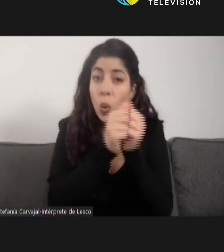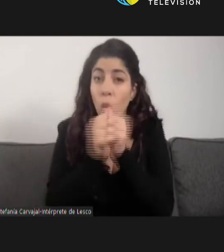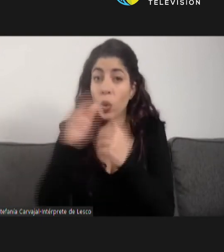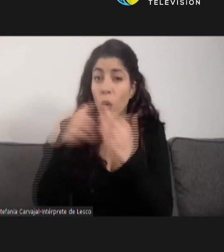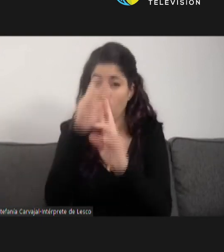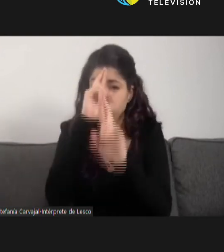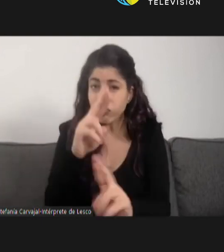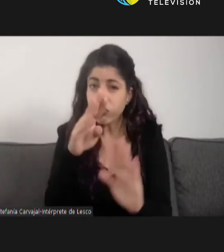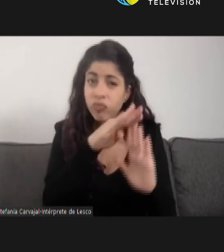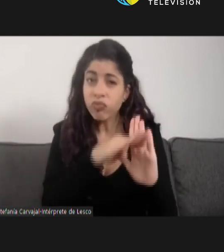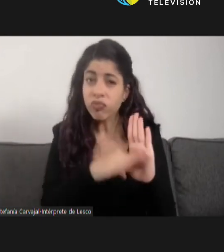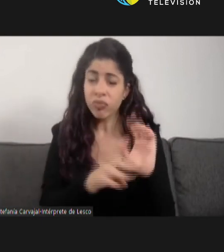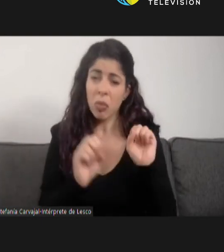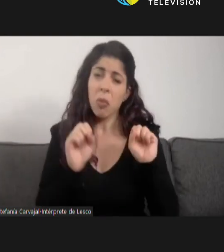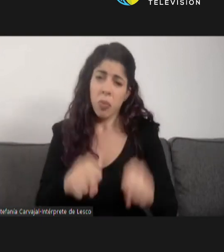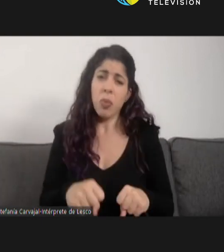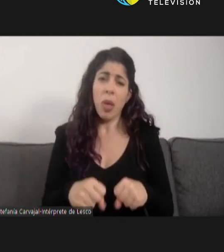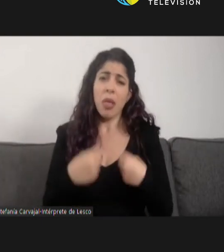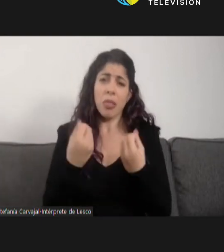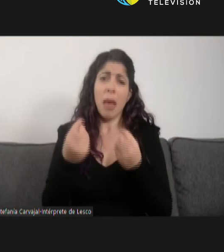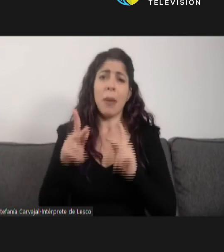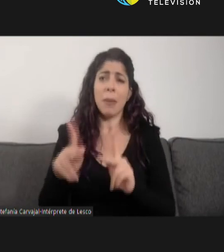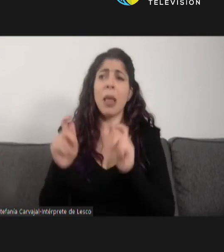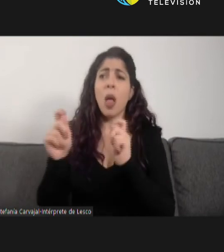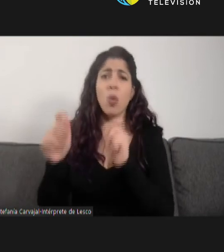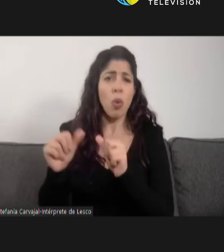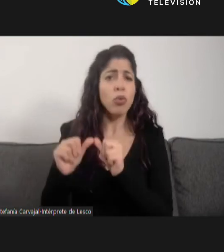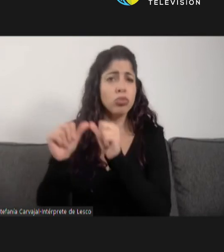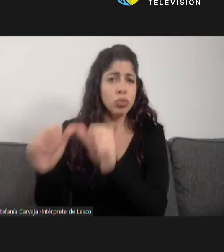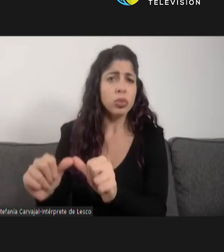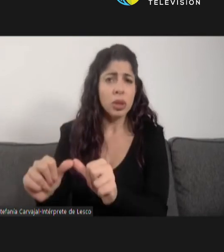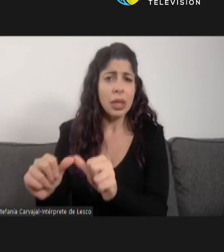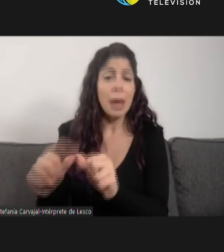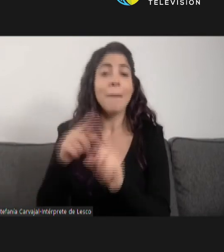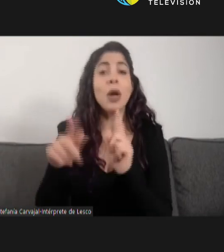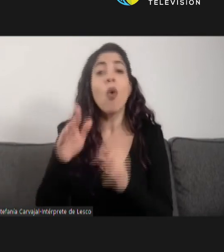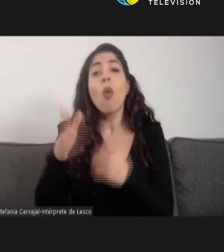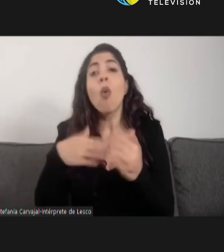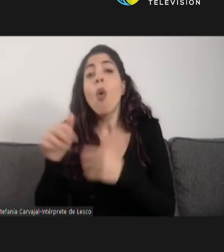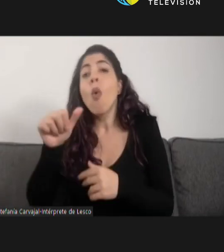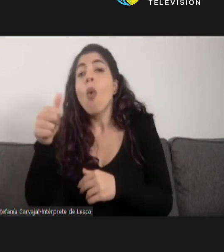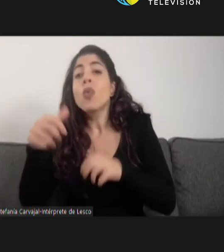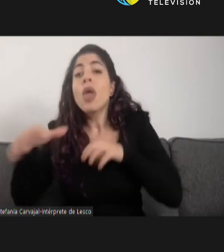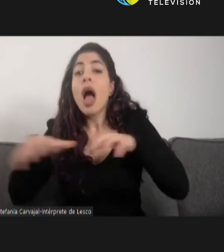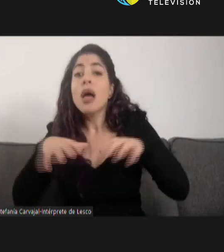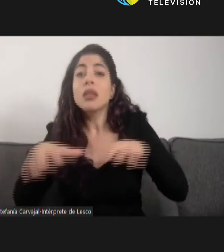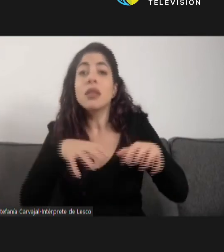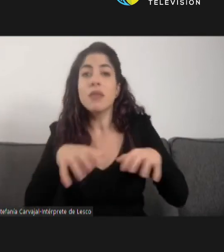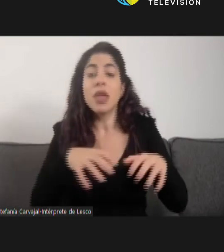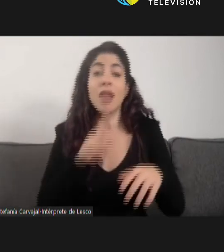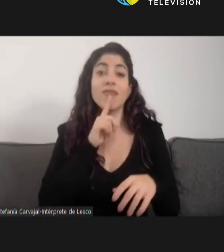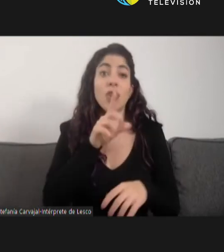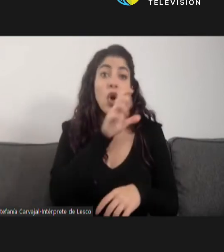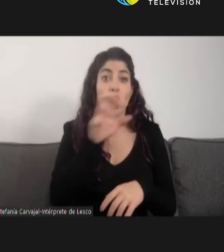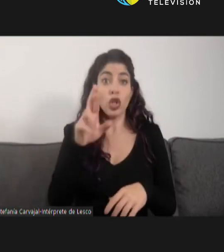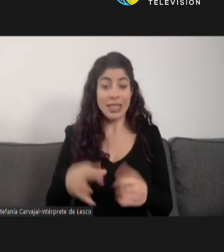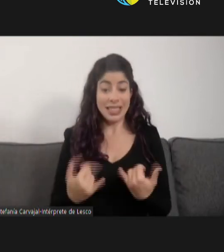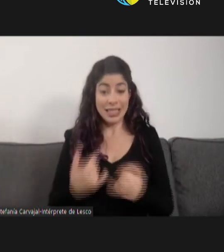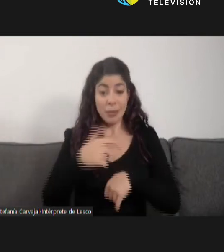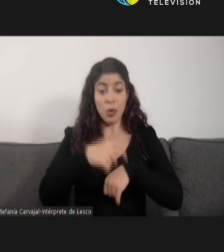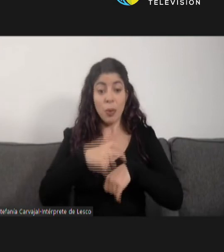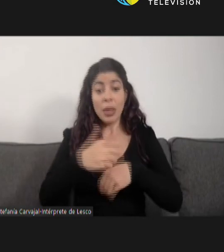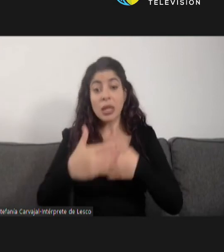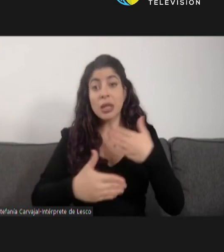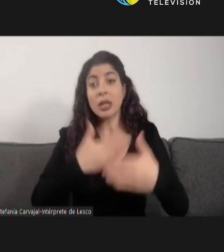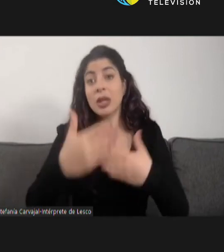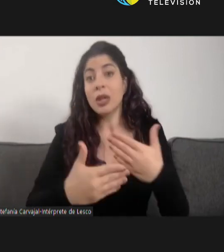medidas, podemos facultar que no solamente la educación se mantenga, sino más bien todas las demás actividades. De verdad que el rumbo de Costa Rica en este momento está